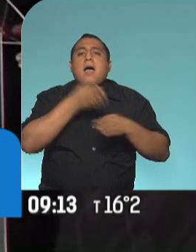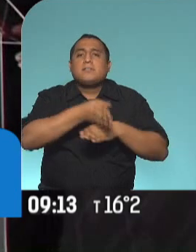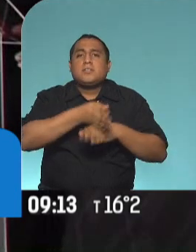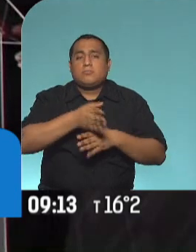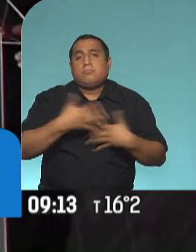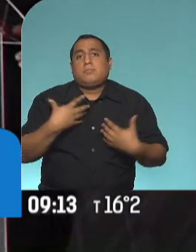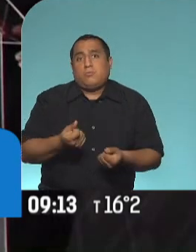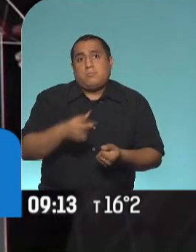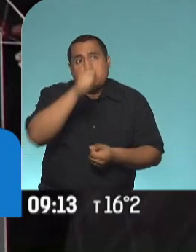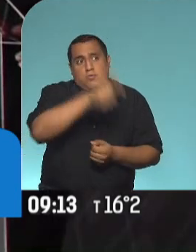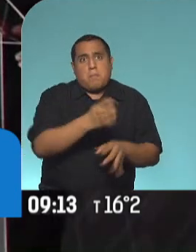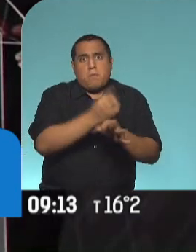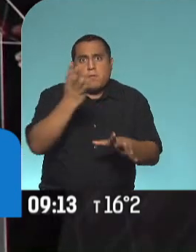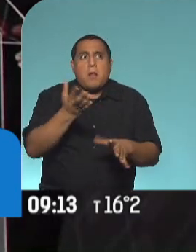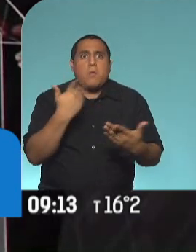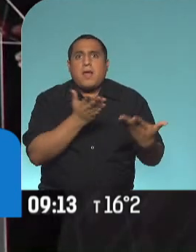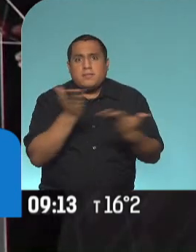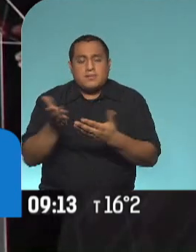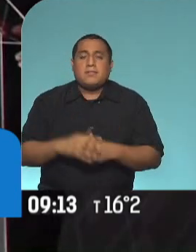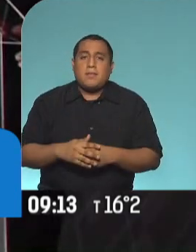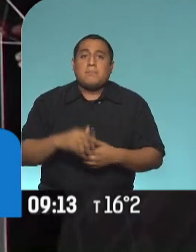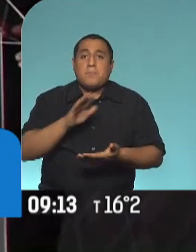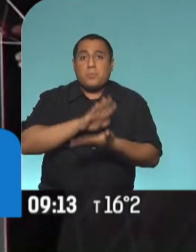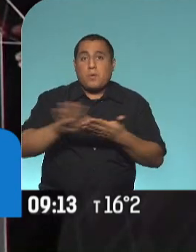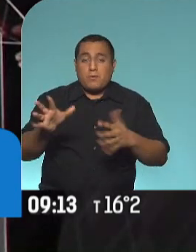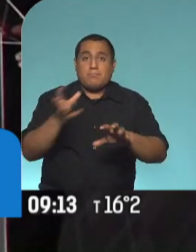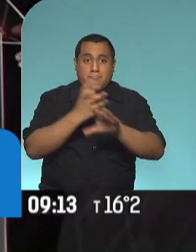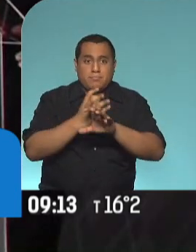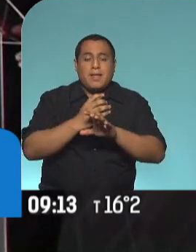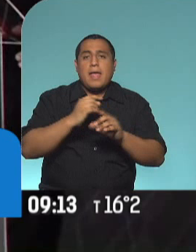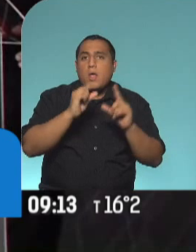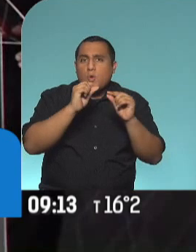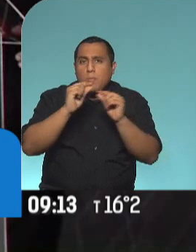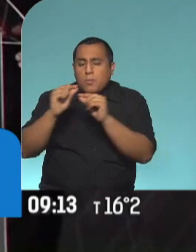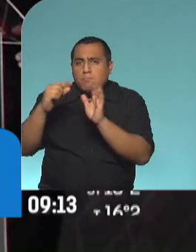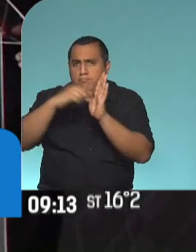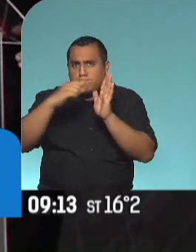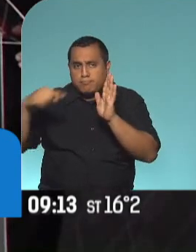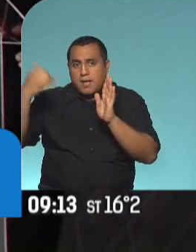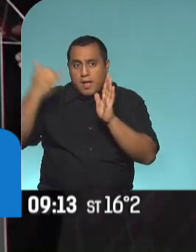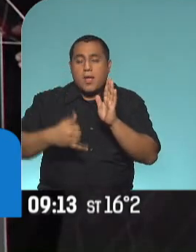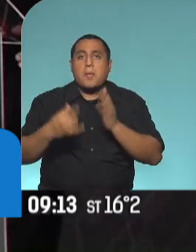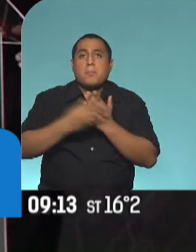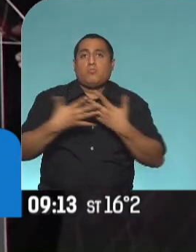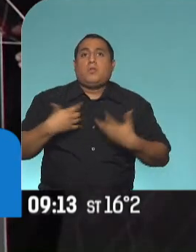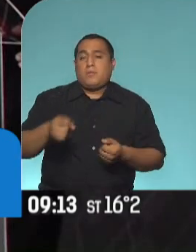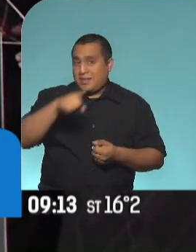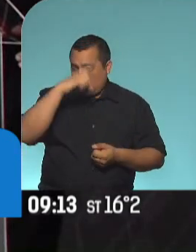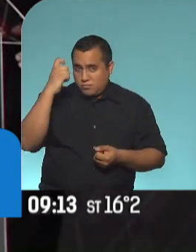especialista. El programa TeleCOVID en números significa que ya entregamos como Ministerio de Salud de la